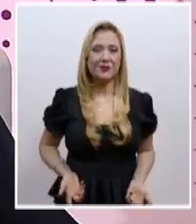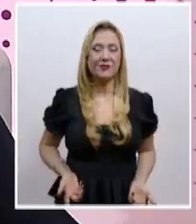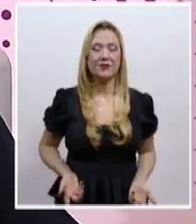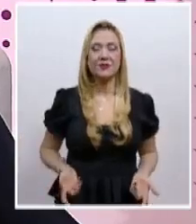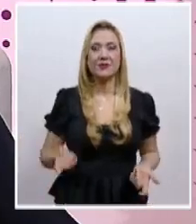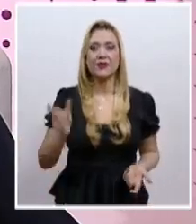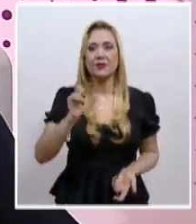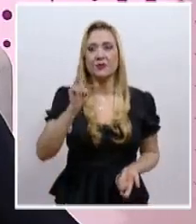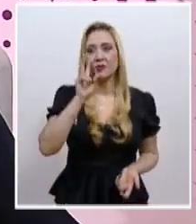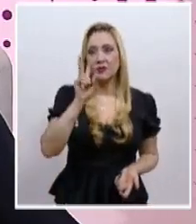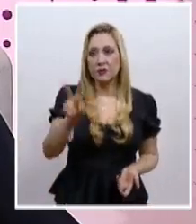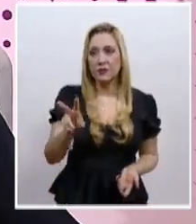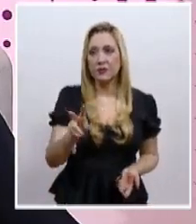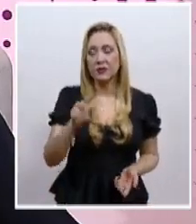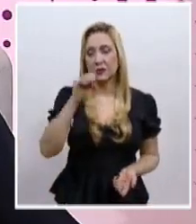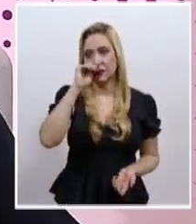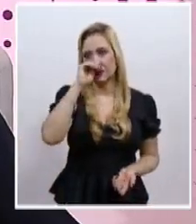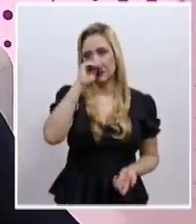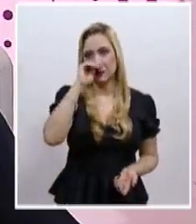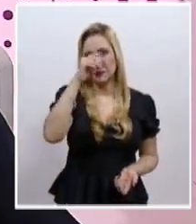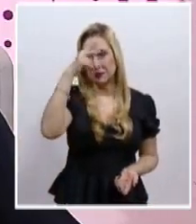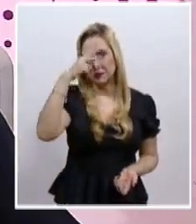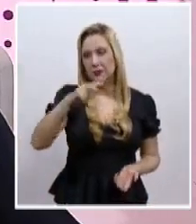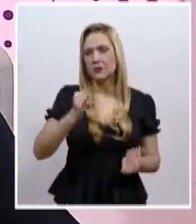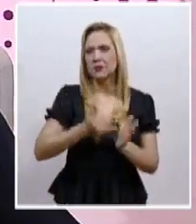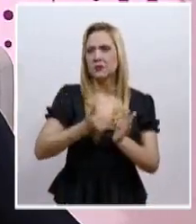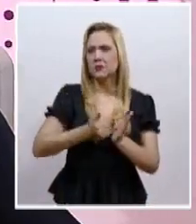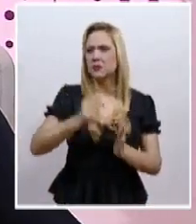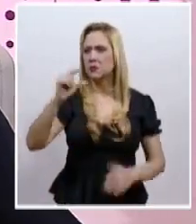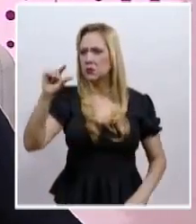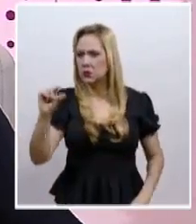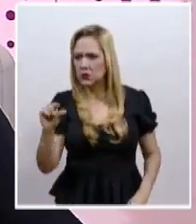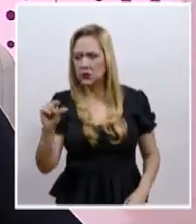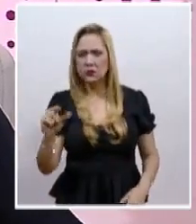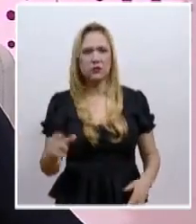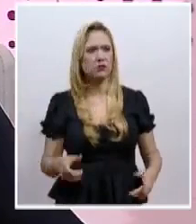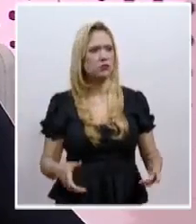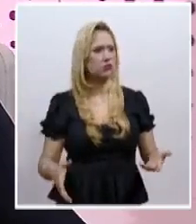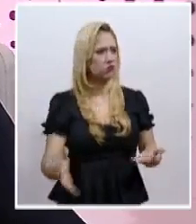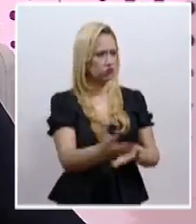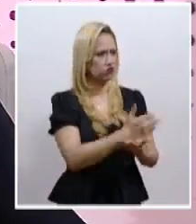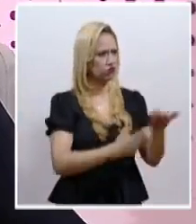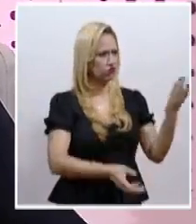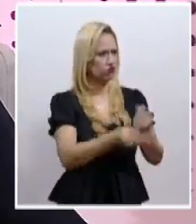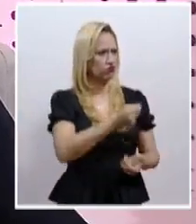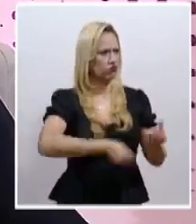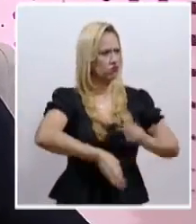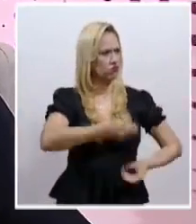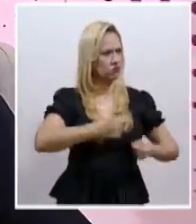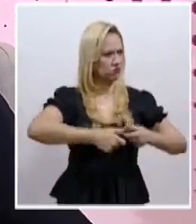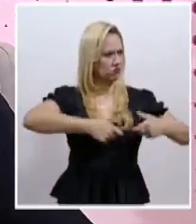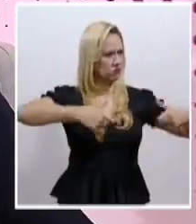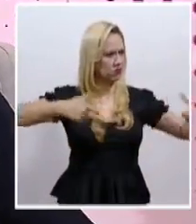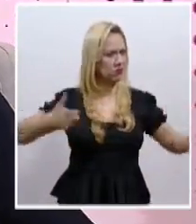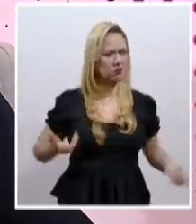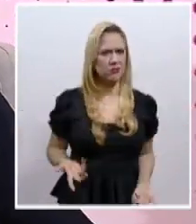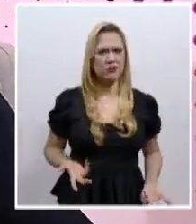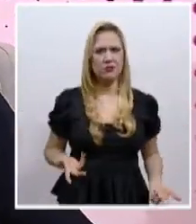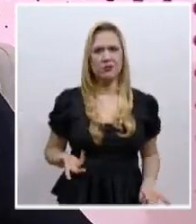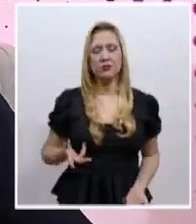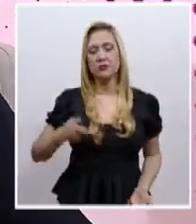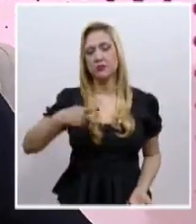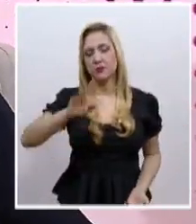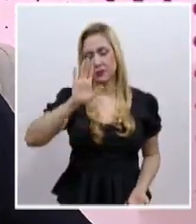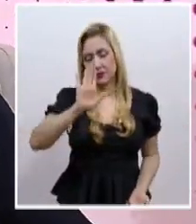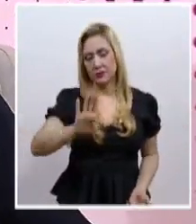la carga fiscal en México es baja en comparación con el producto o el tamaño de la economía, es cierto, pero si los vemos desde